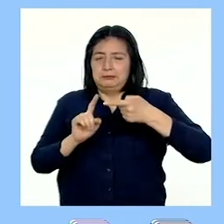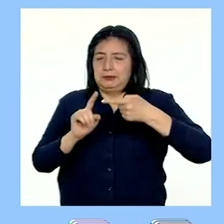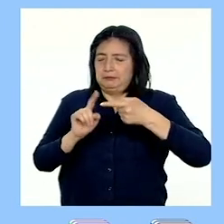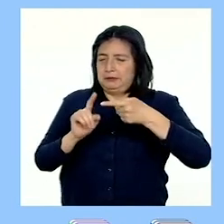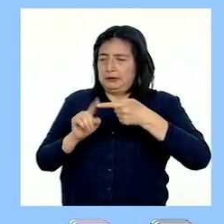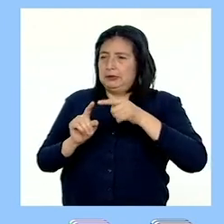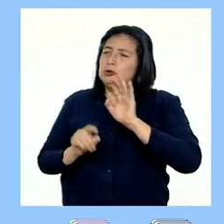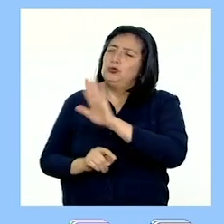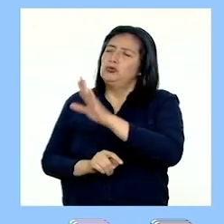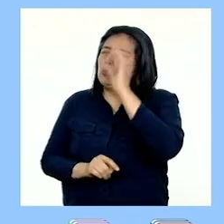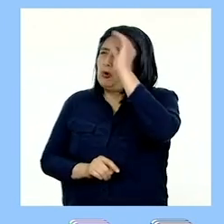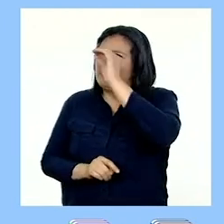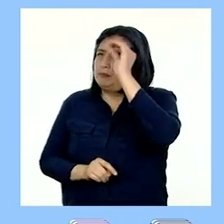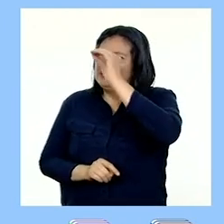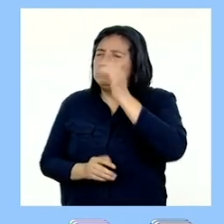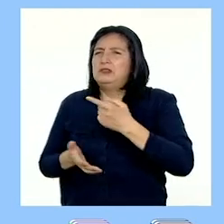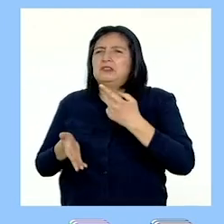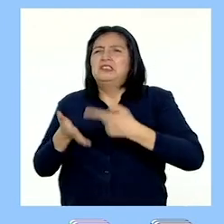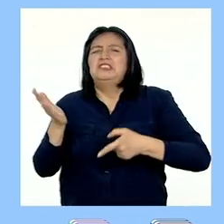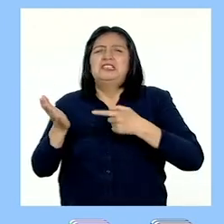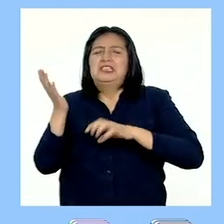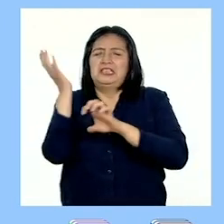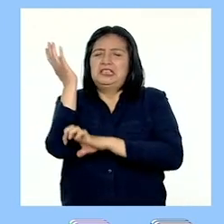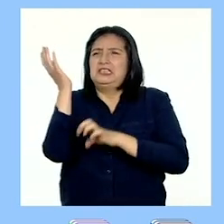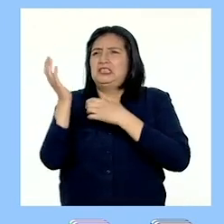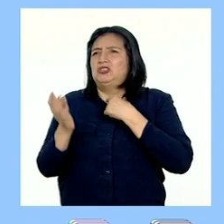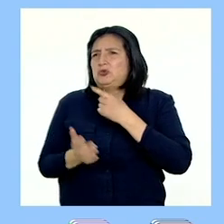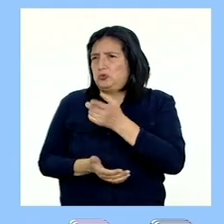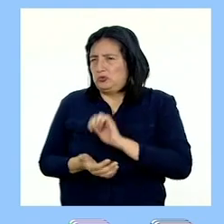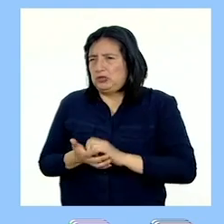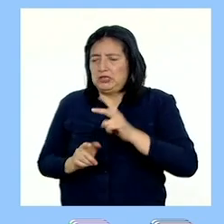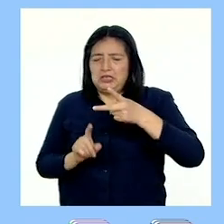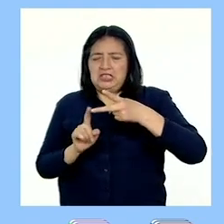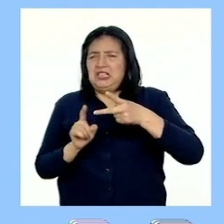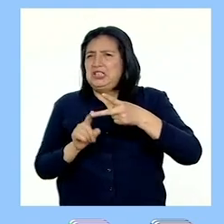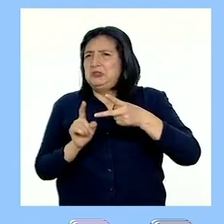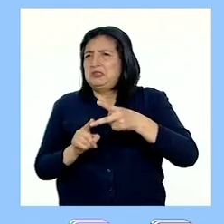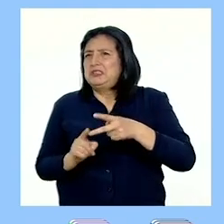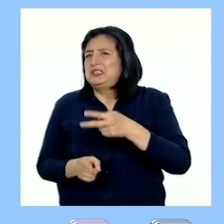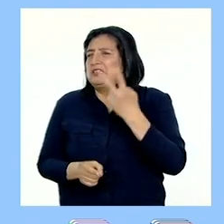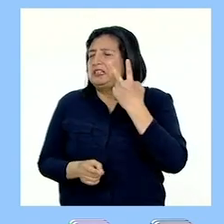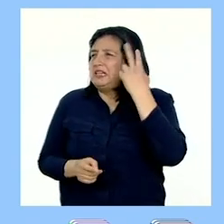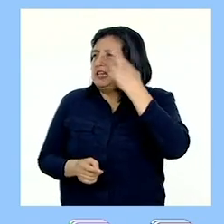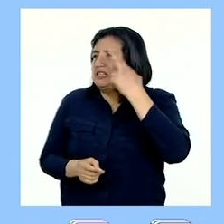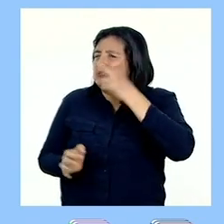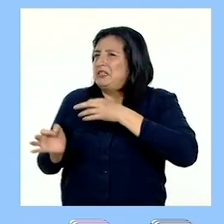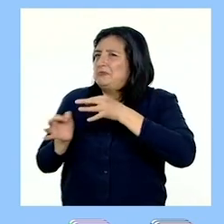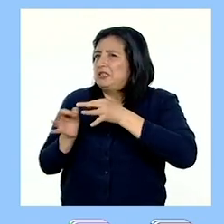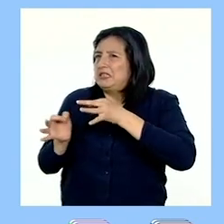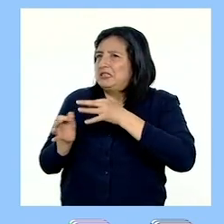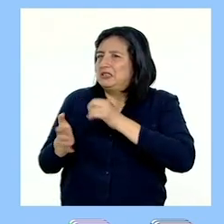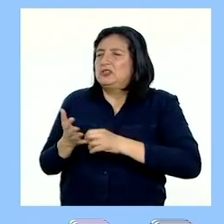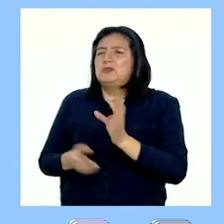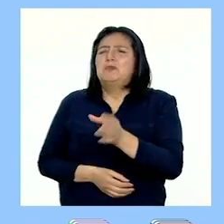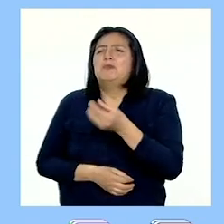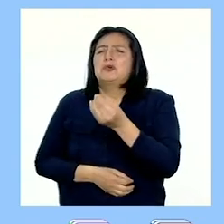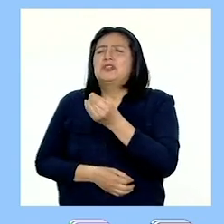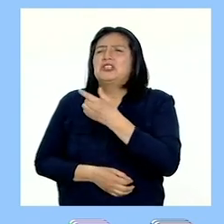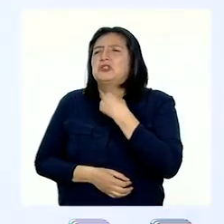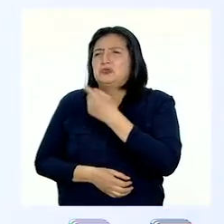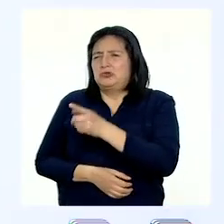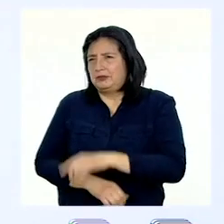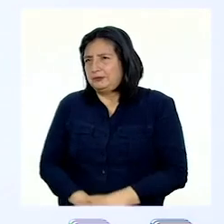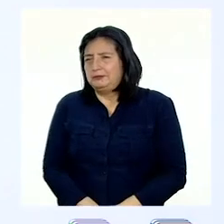primera busca una opinión de qué estación gusta más. Y la segunda, una justificación de por qué